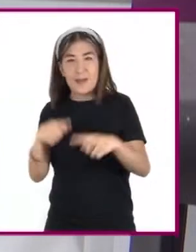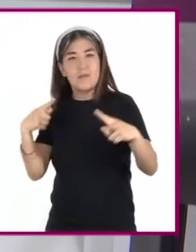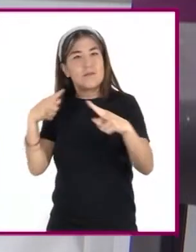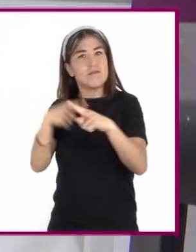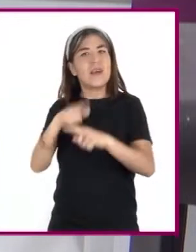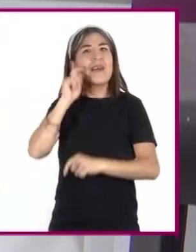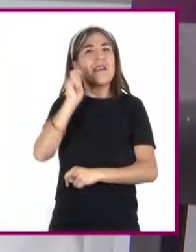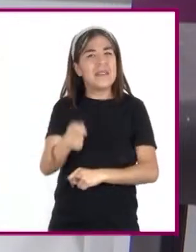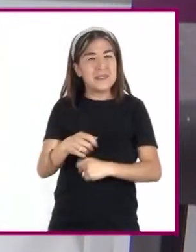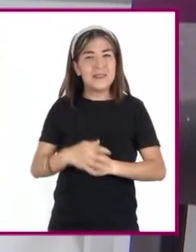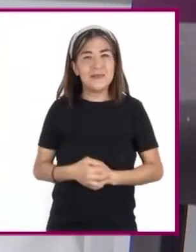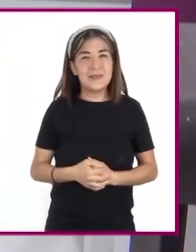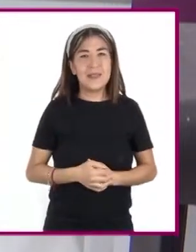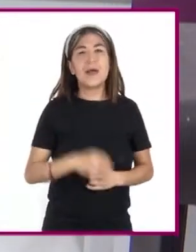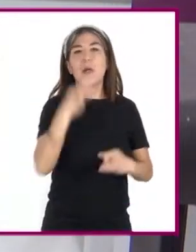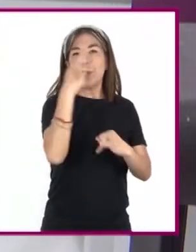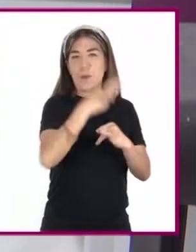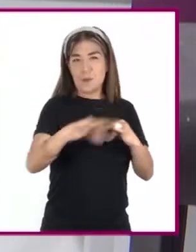Por último,